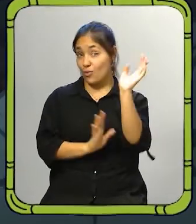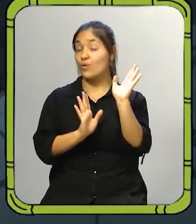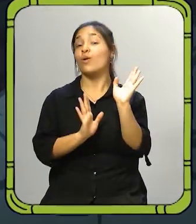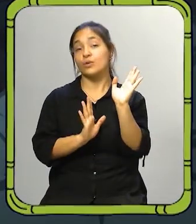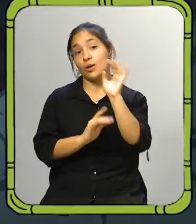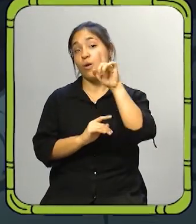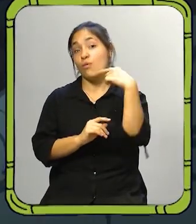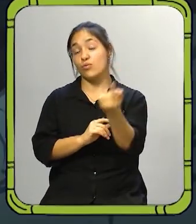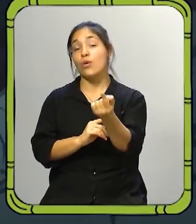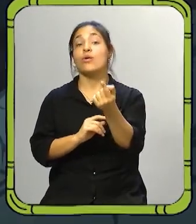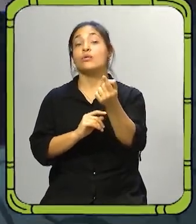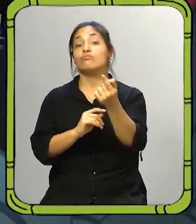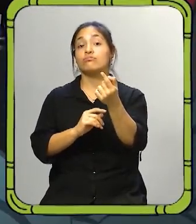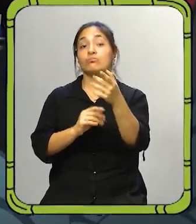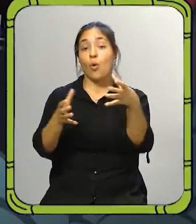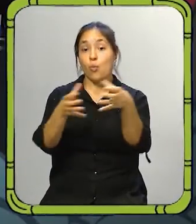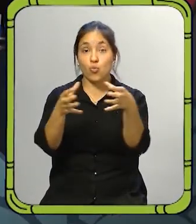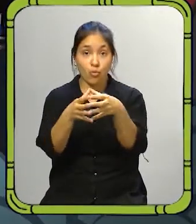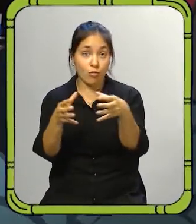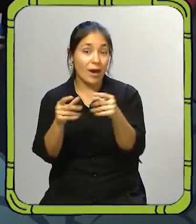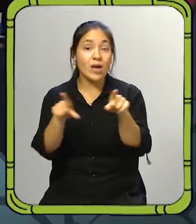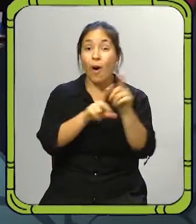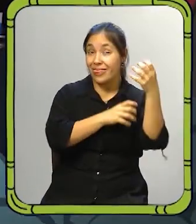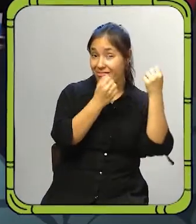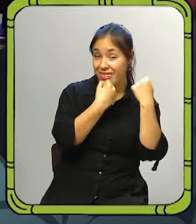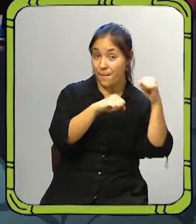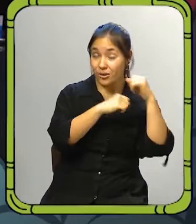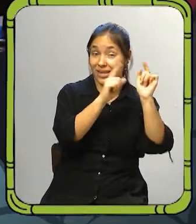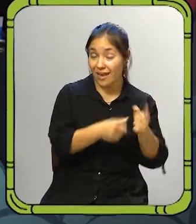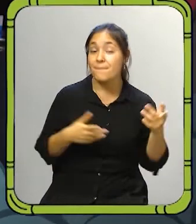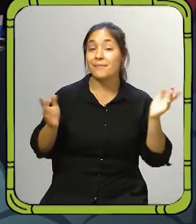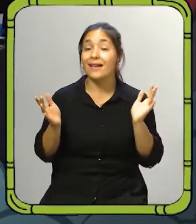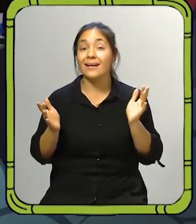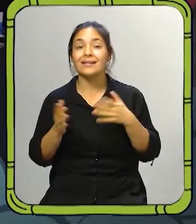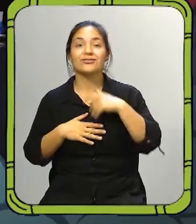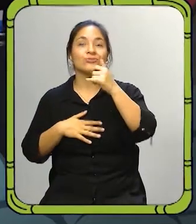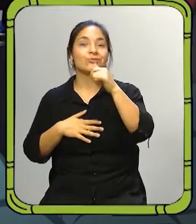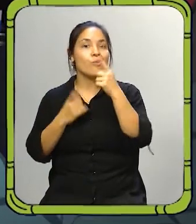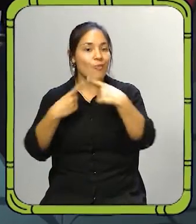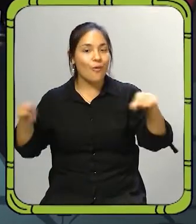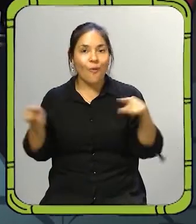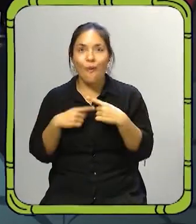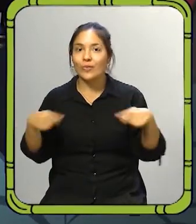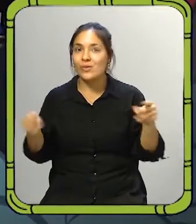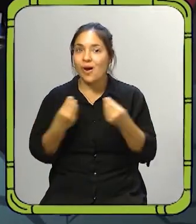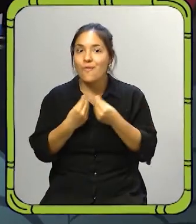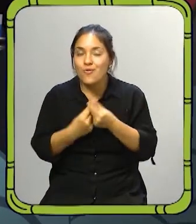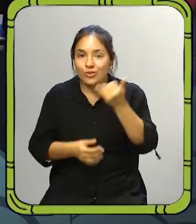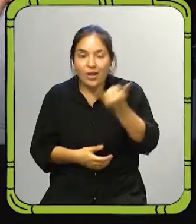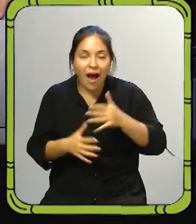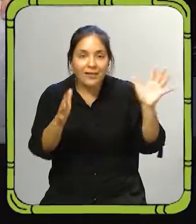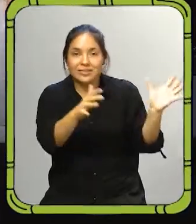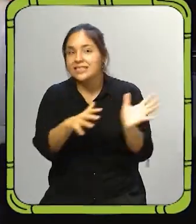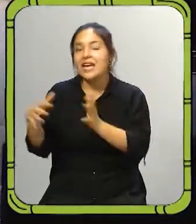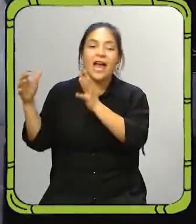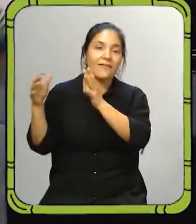y solas y otros son en banda, como los deportes. Sí. Sí, todo. ¿Cuánta música vamos a llevar? Me encanta, vamos a llevar un